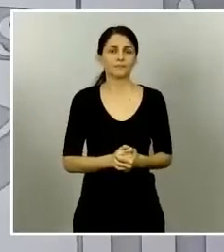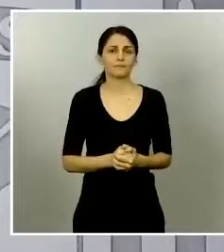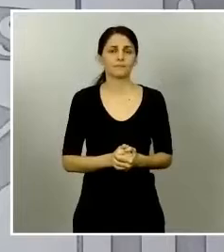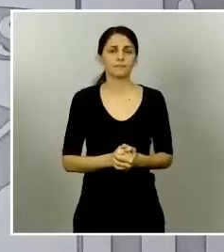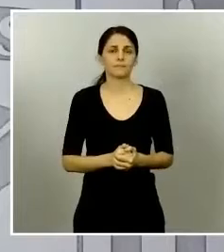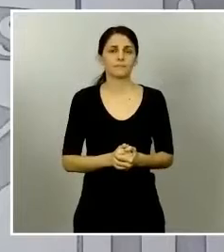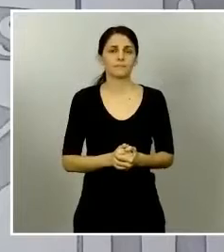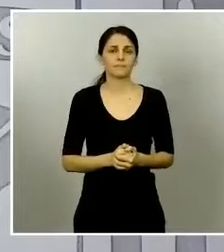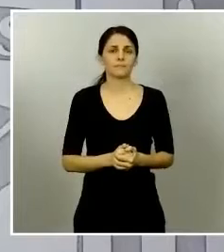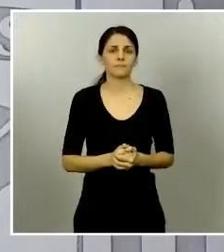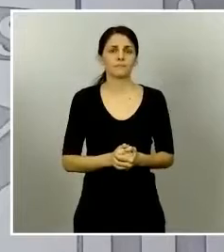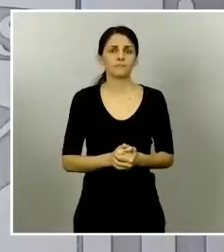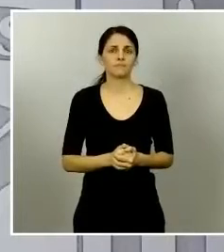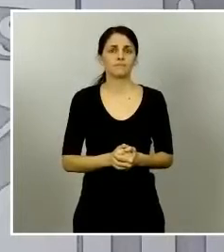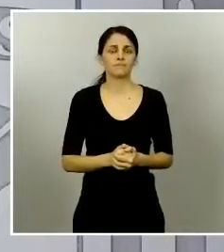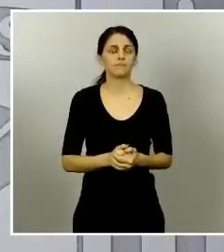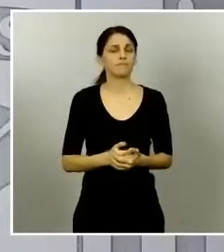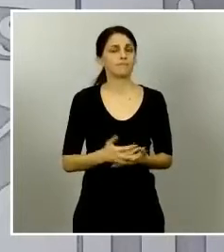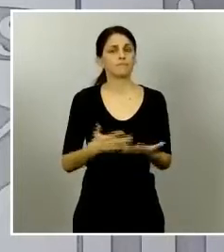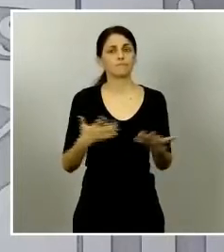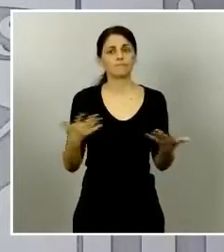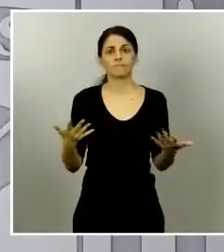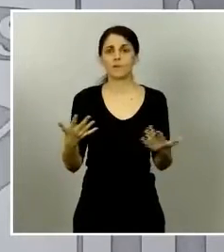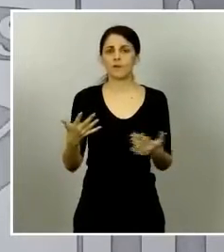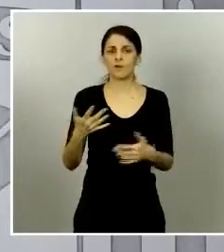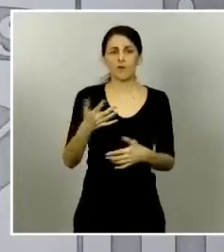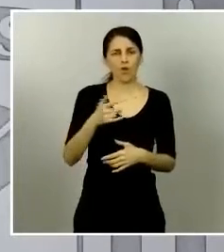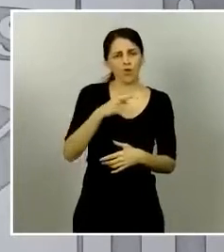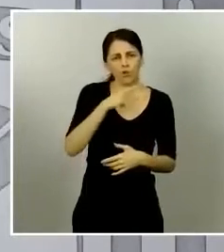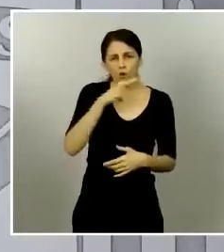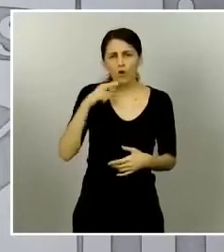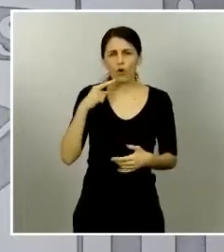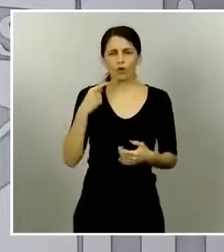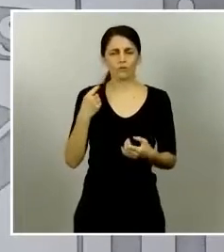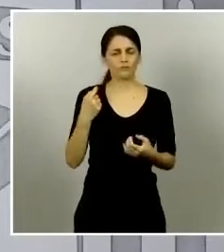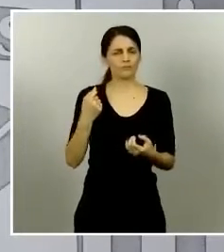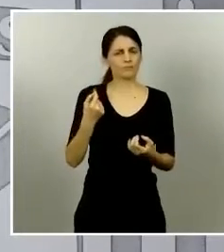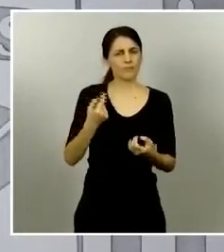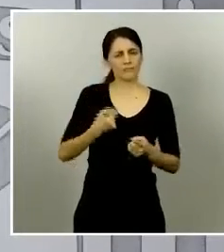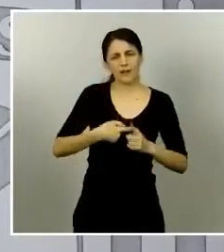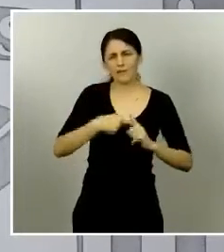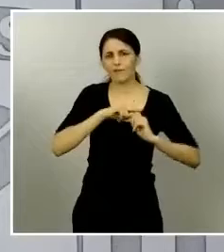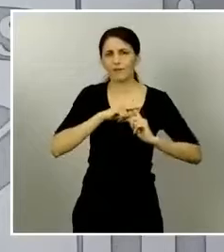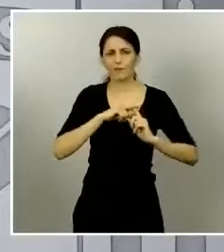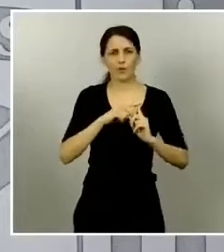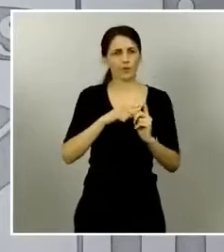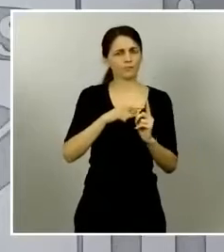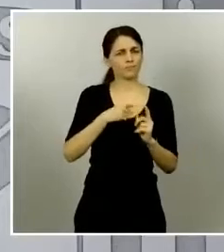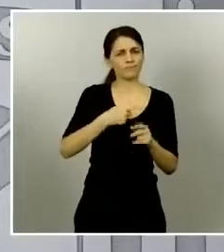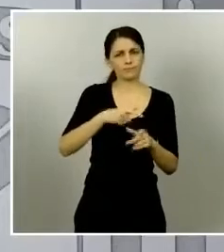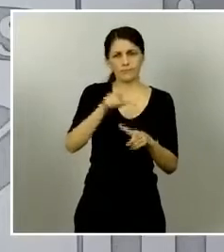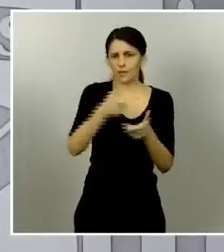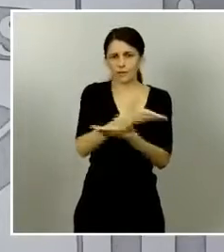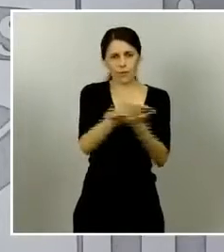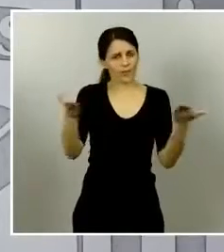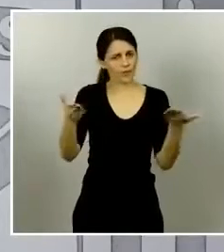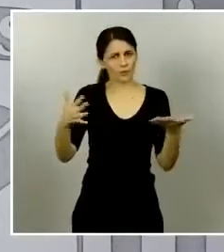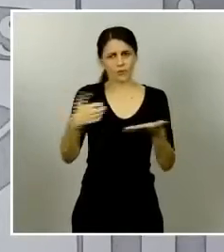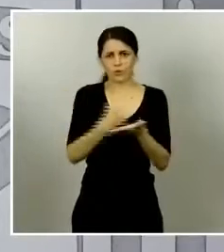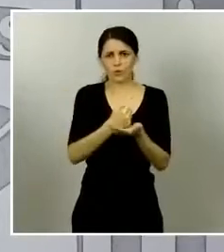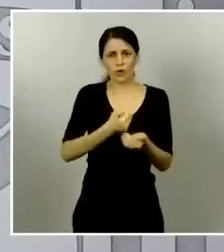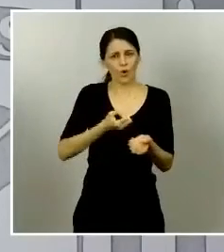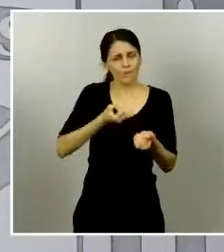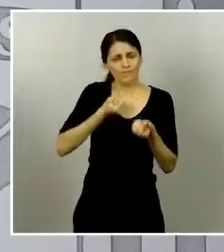las víctimas de esta pandemia. No hay palabras suficientes para expresar ni el dolor ni